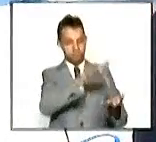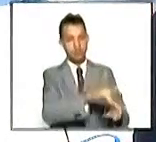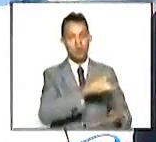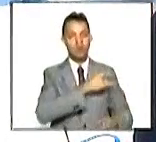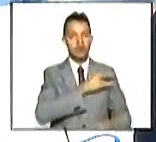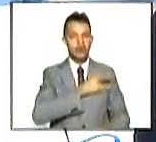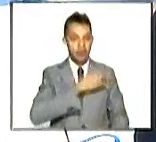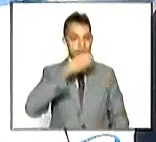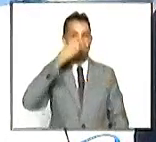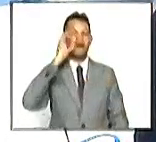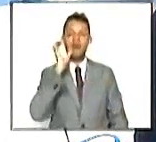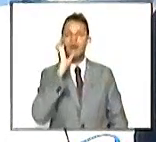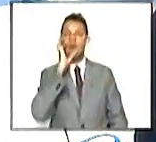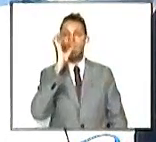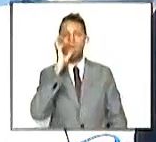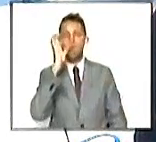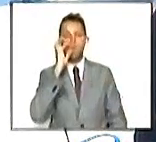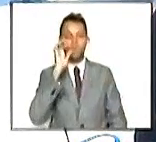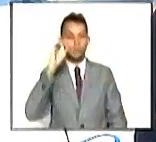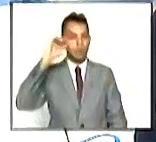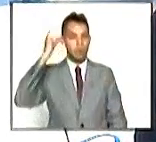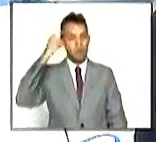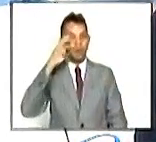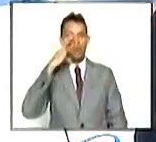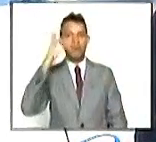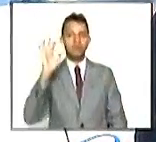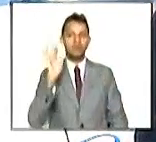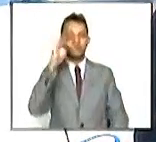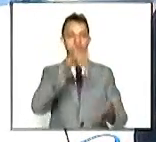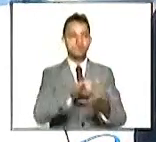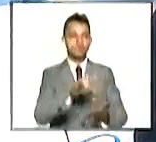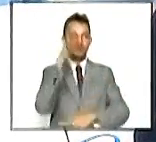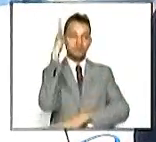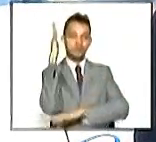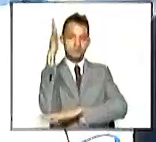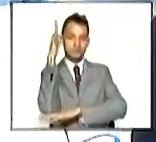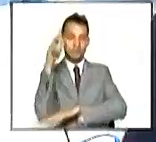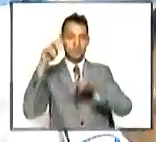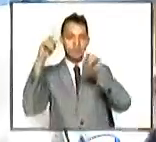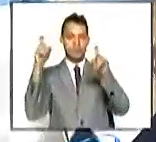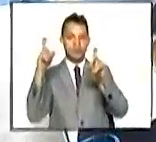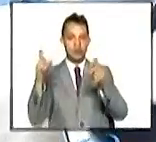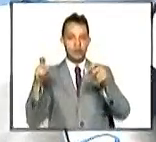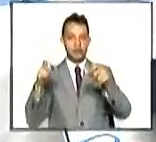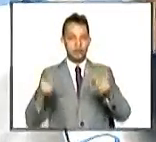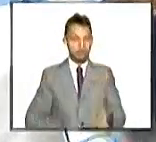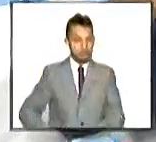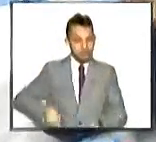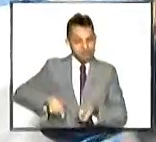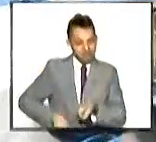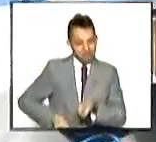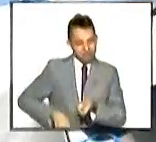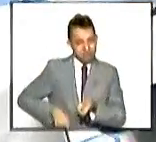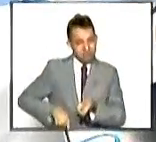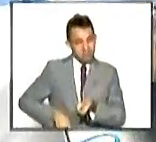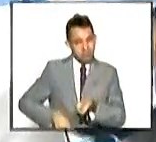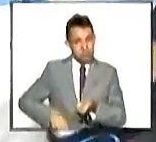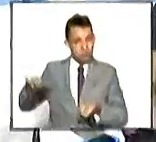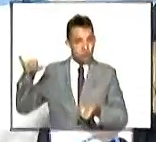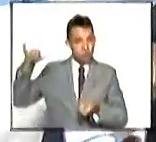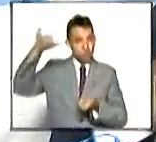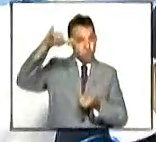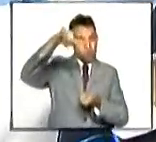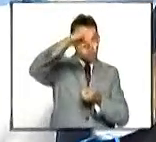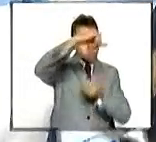charla, y vino un hombre del gobierno a hablar de los glifosfatos, ¿cierto? De lo que fumigan en las avionetas, que para